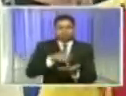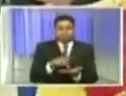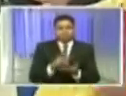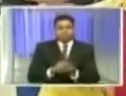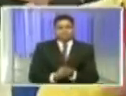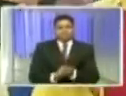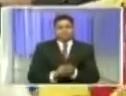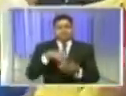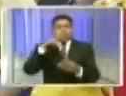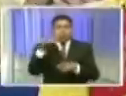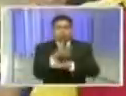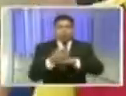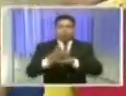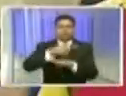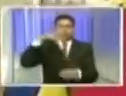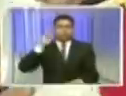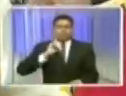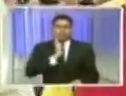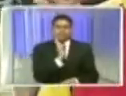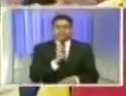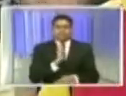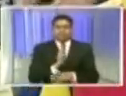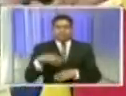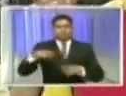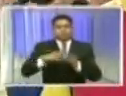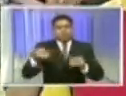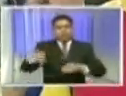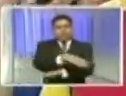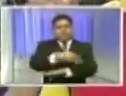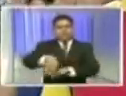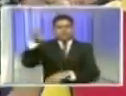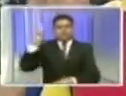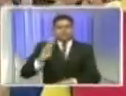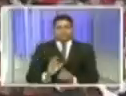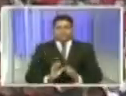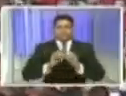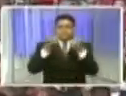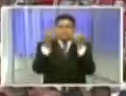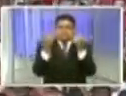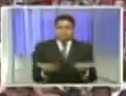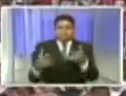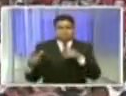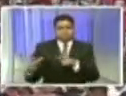movimiento bolivariano revolucionario que en las calles de Venezuela se levantaba ya.